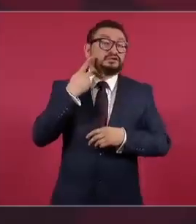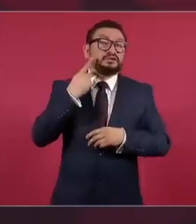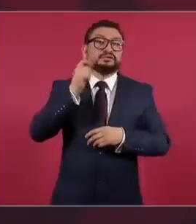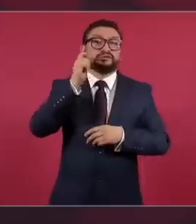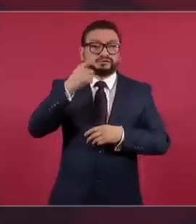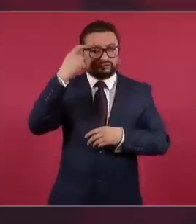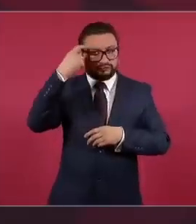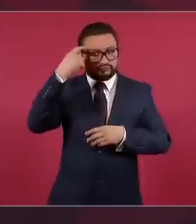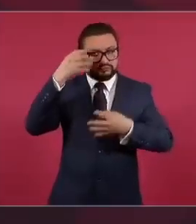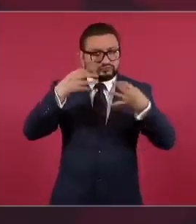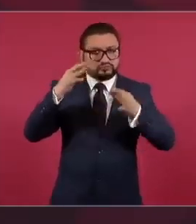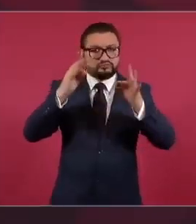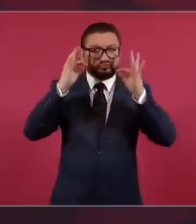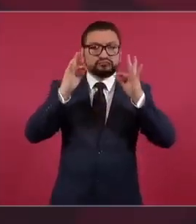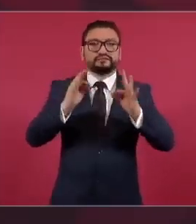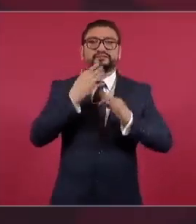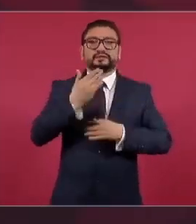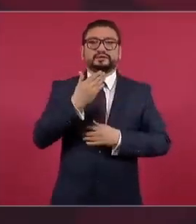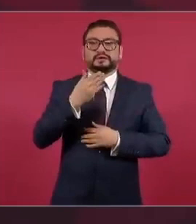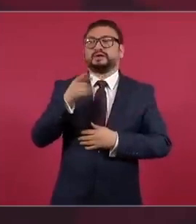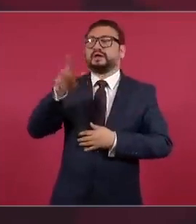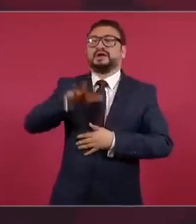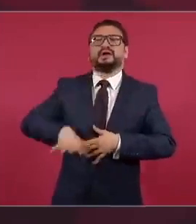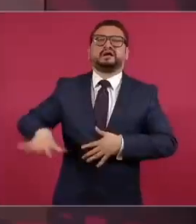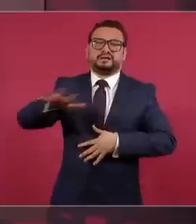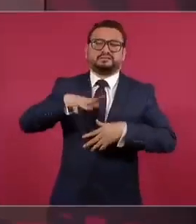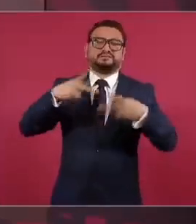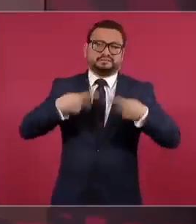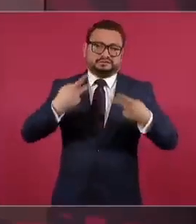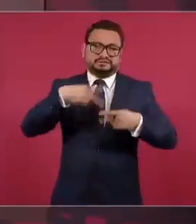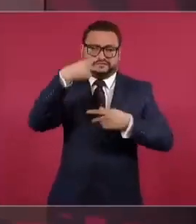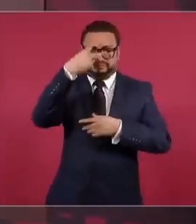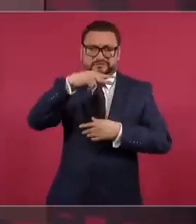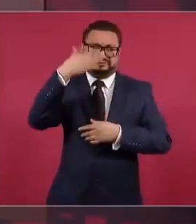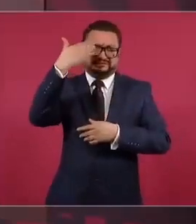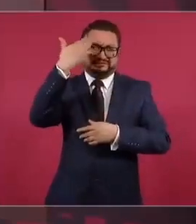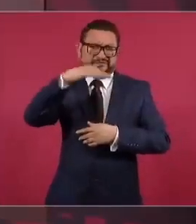Y el pueblo tiene mucho juicio práctico.